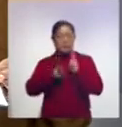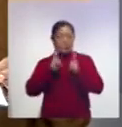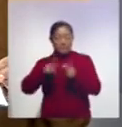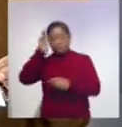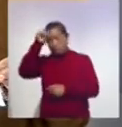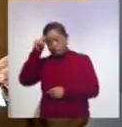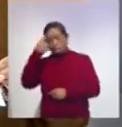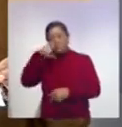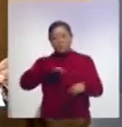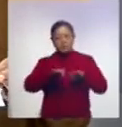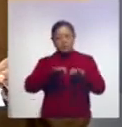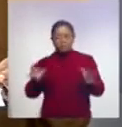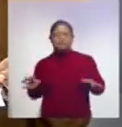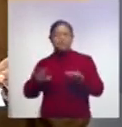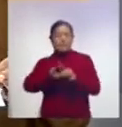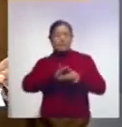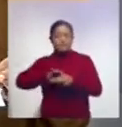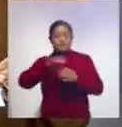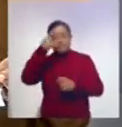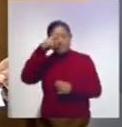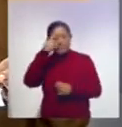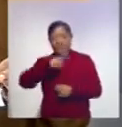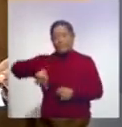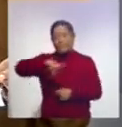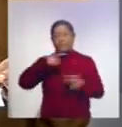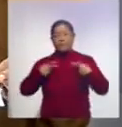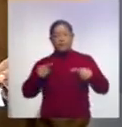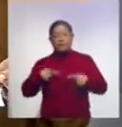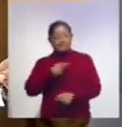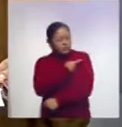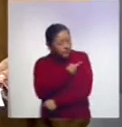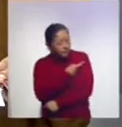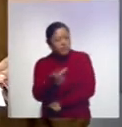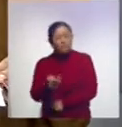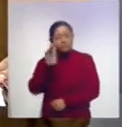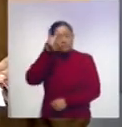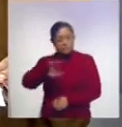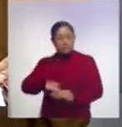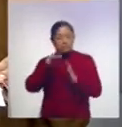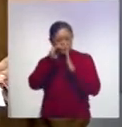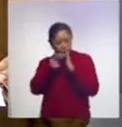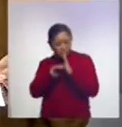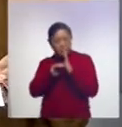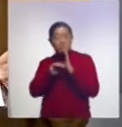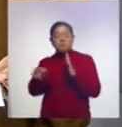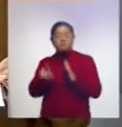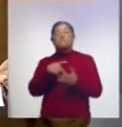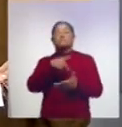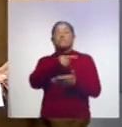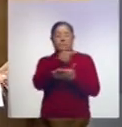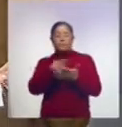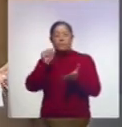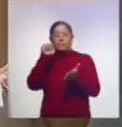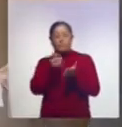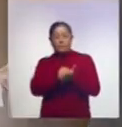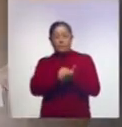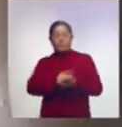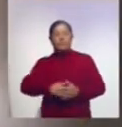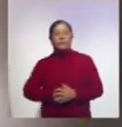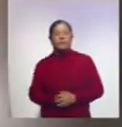colaborar para reducir la pobreza extrema en el estado de Tlaxcala a través del programa Supérate.